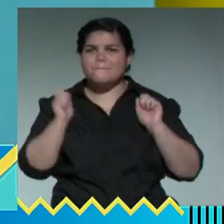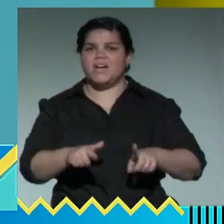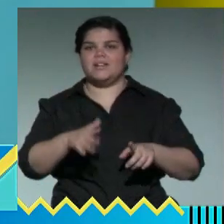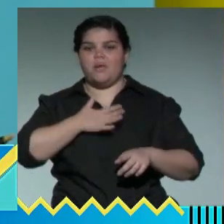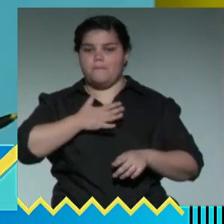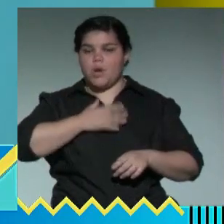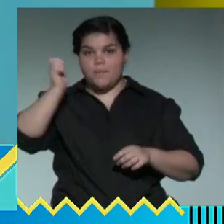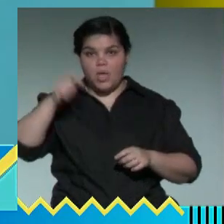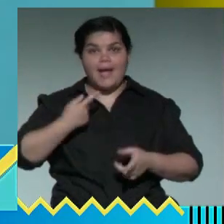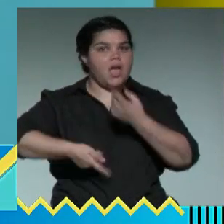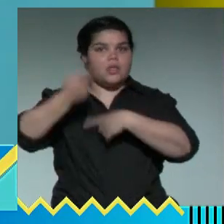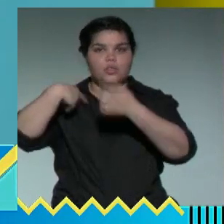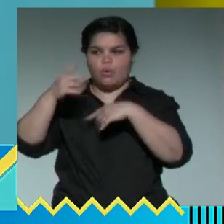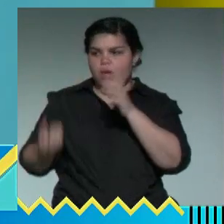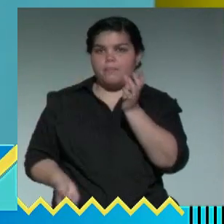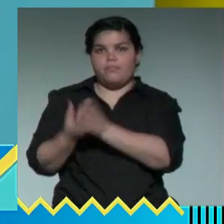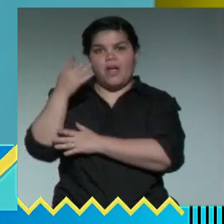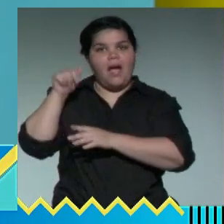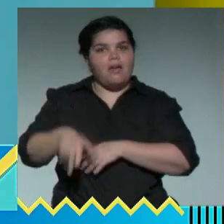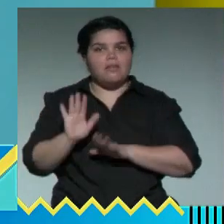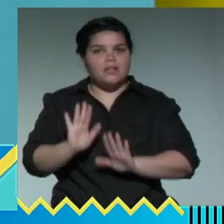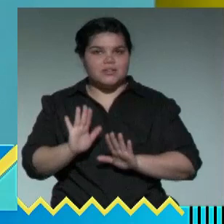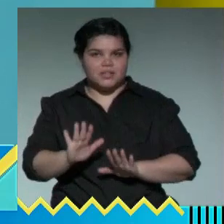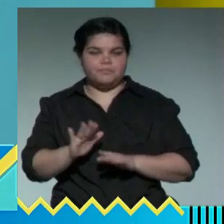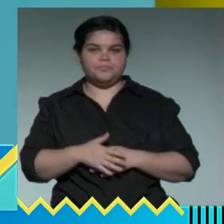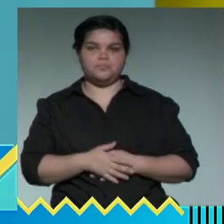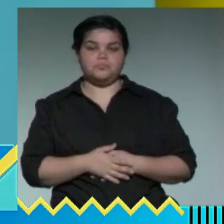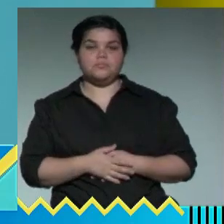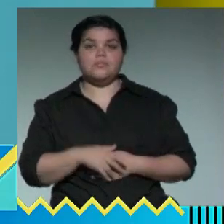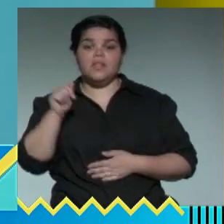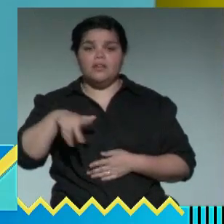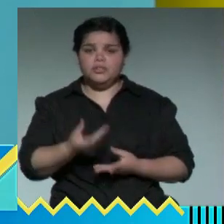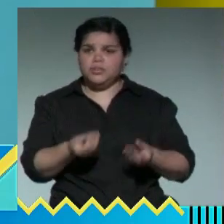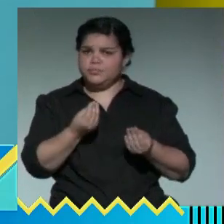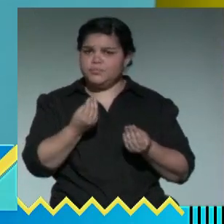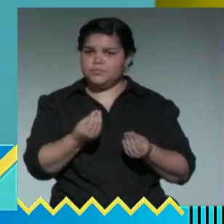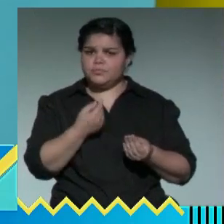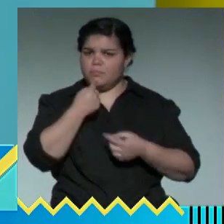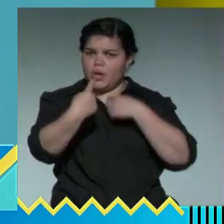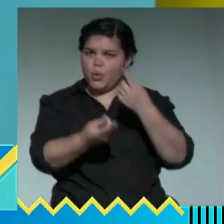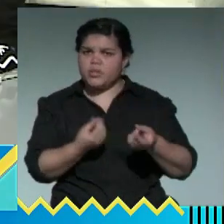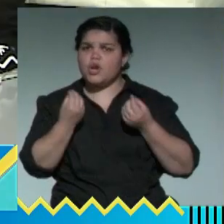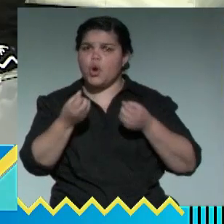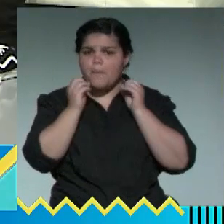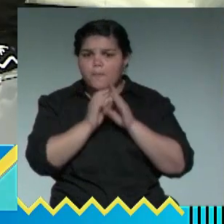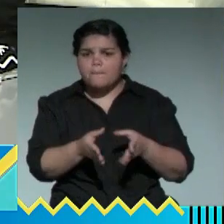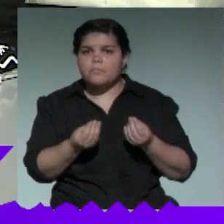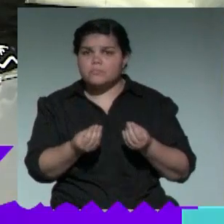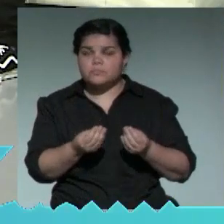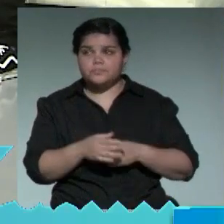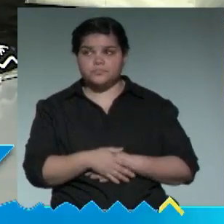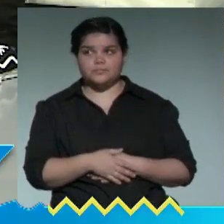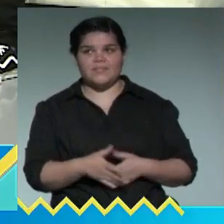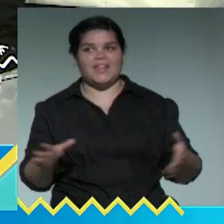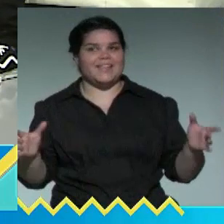momento histórico que surge, ¿sí? Soda Stereo. Y ahí quiero ir, ¿cómo se origina Soda Stereo? Soda Stereo, ahí tal vez Pau